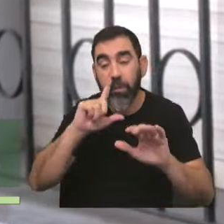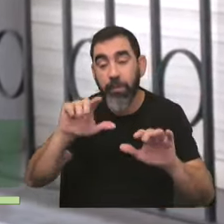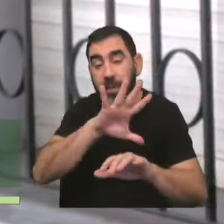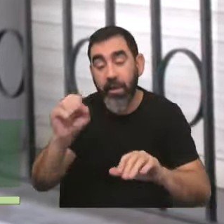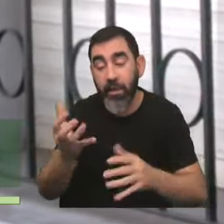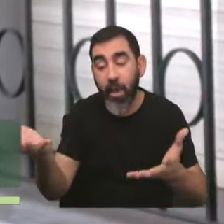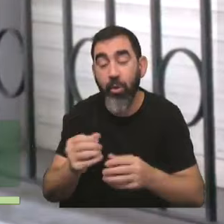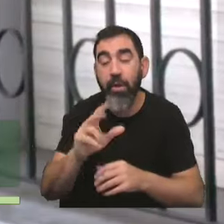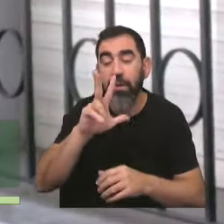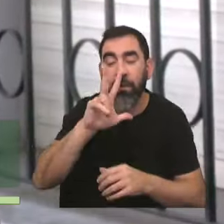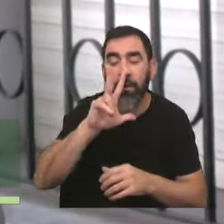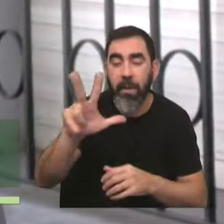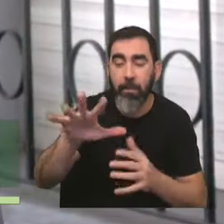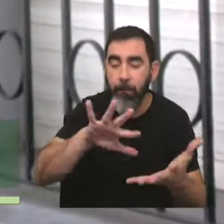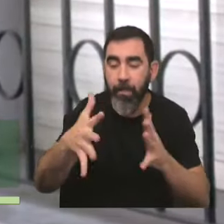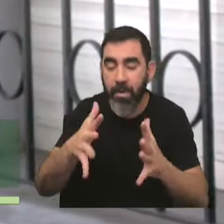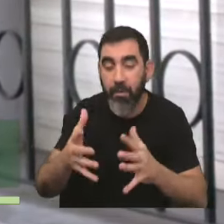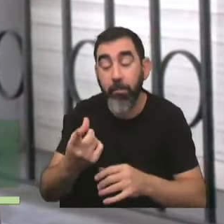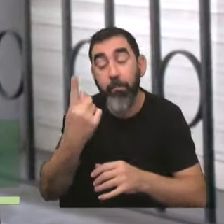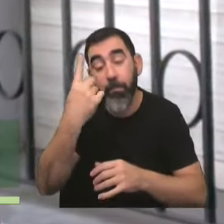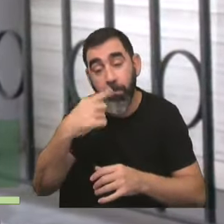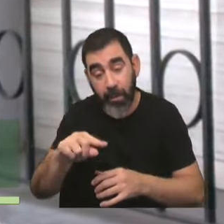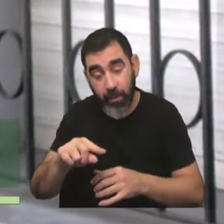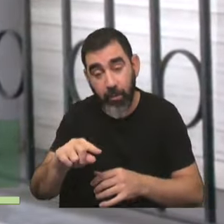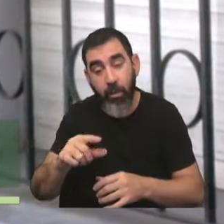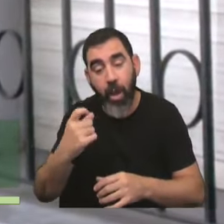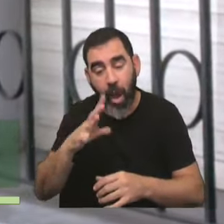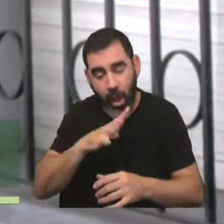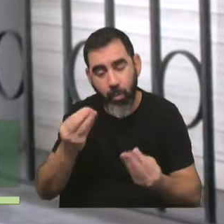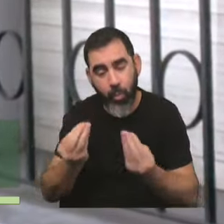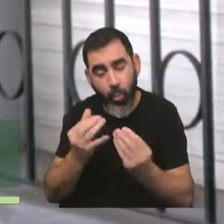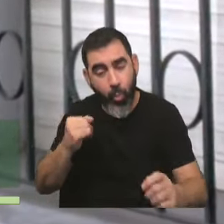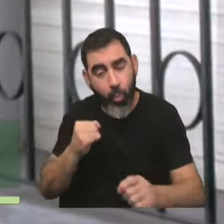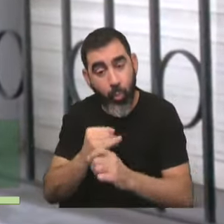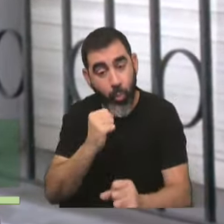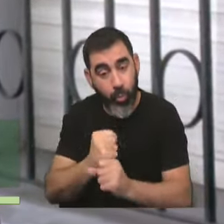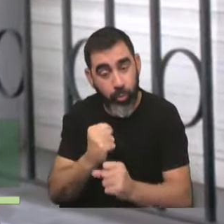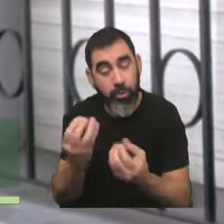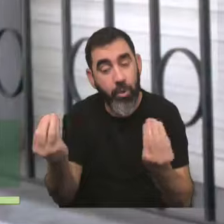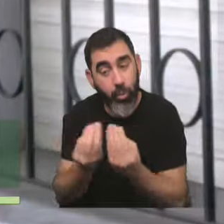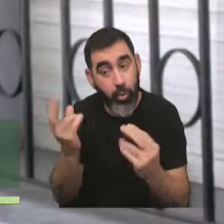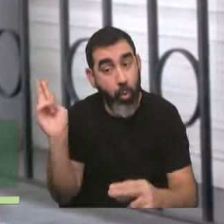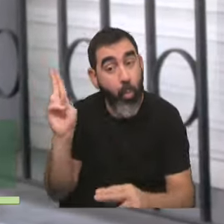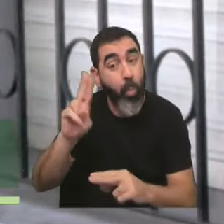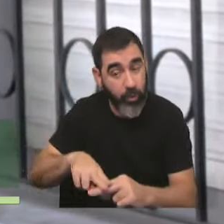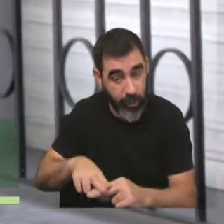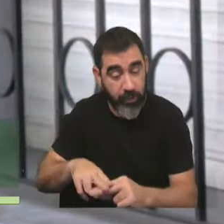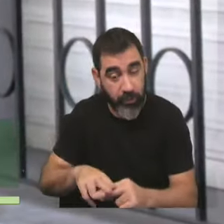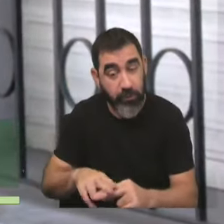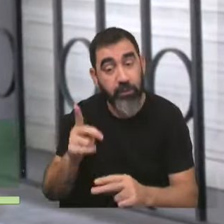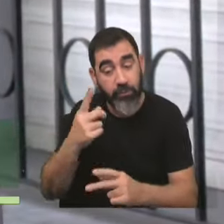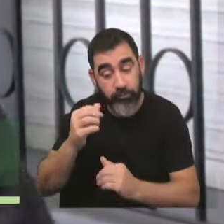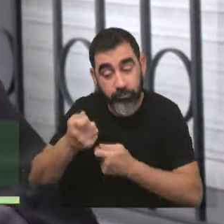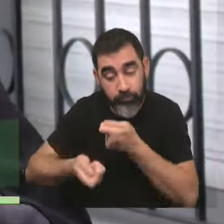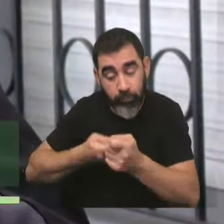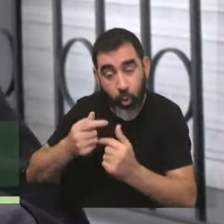pasamos a tener unos 3000 más o menos de todas manera hay muchos siniestros laborales hay muchos que son mortales entonces construir nuevas